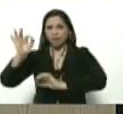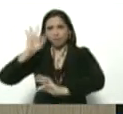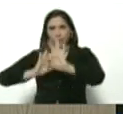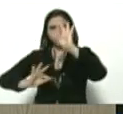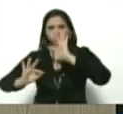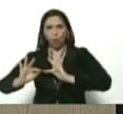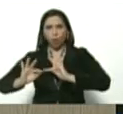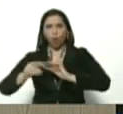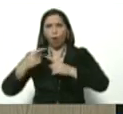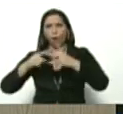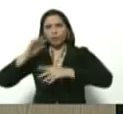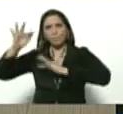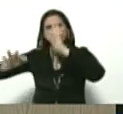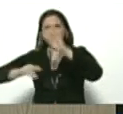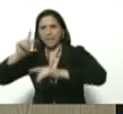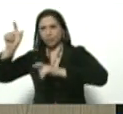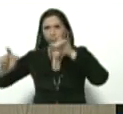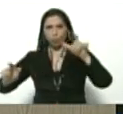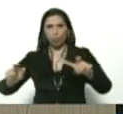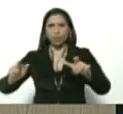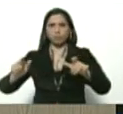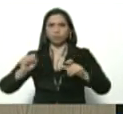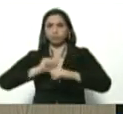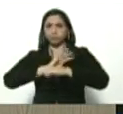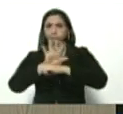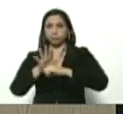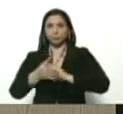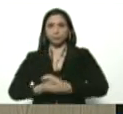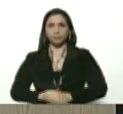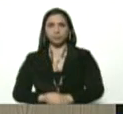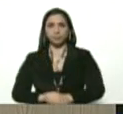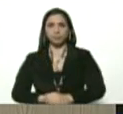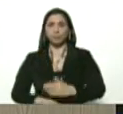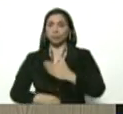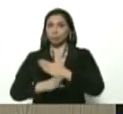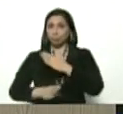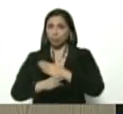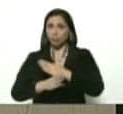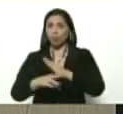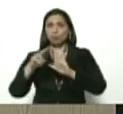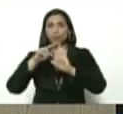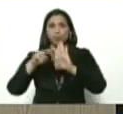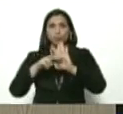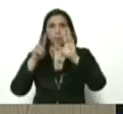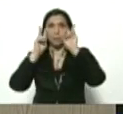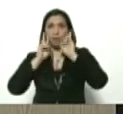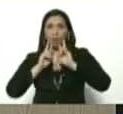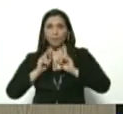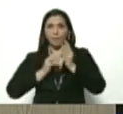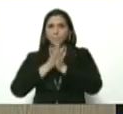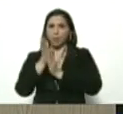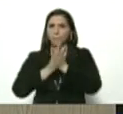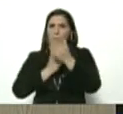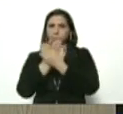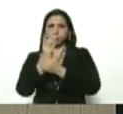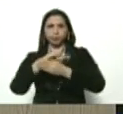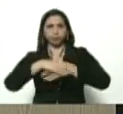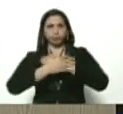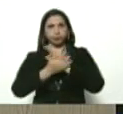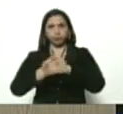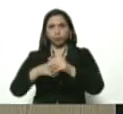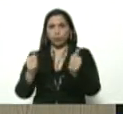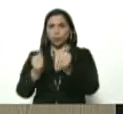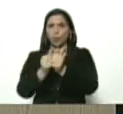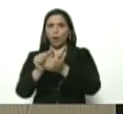persona a persona por kobe 19 mantengamos las normas de higiene el lavado frecuente de manos con